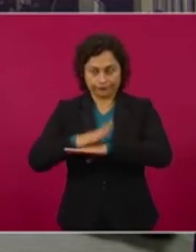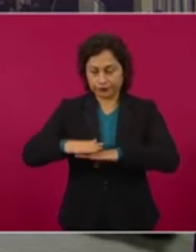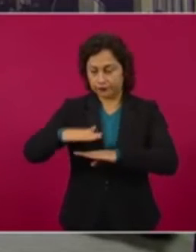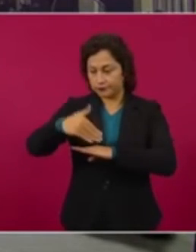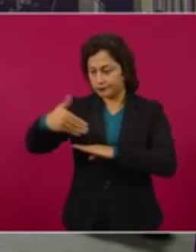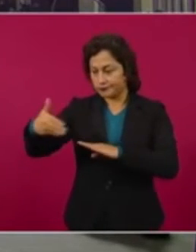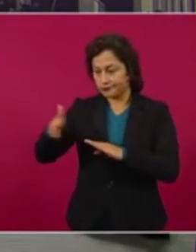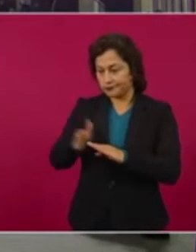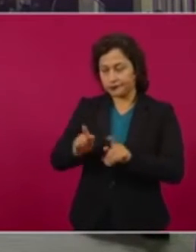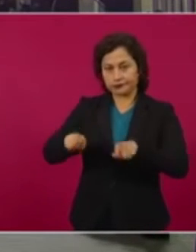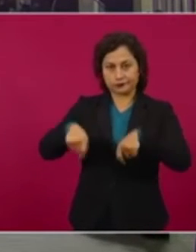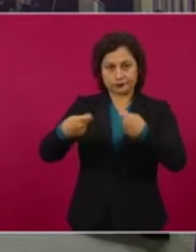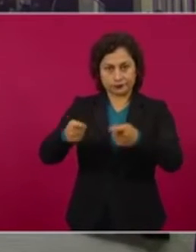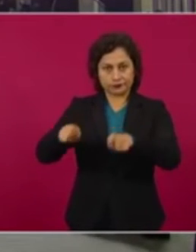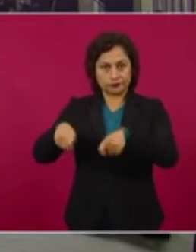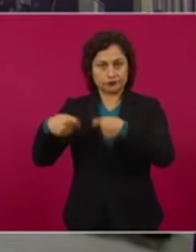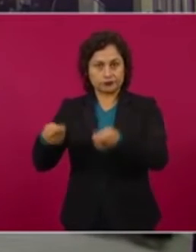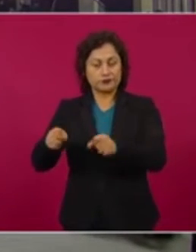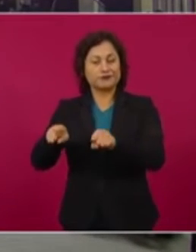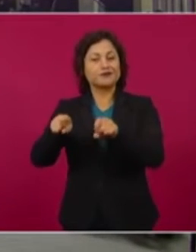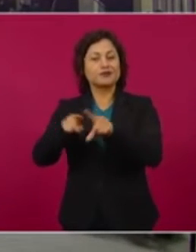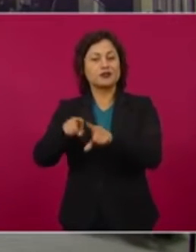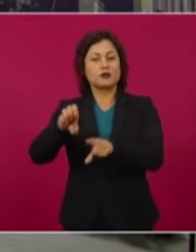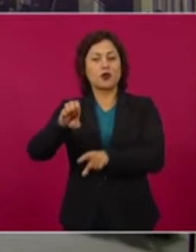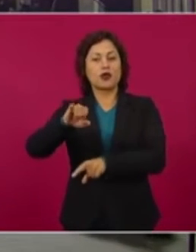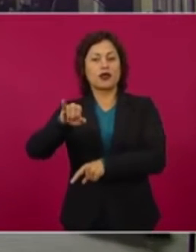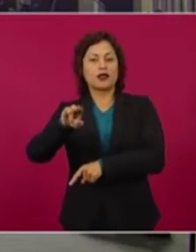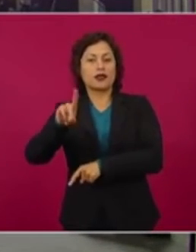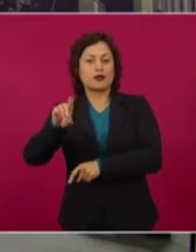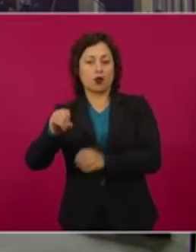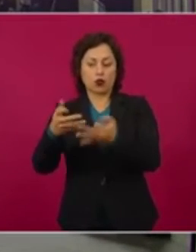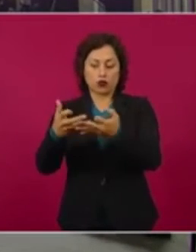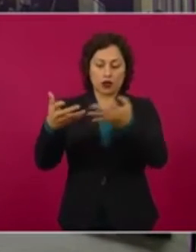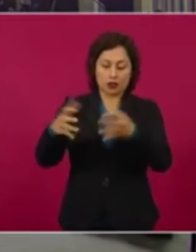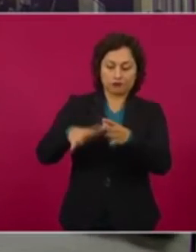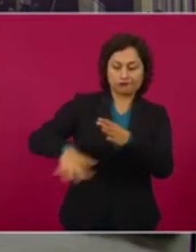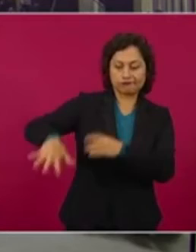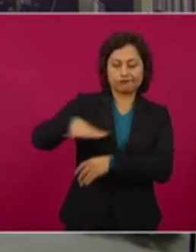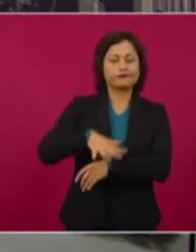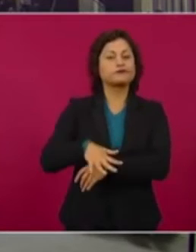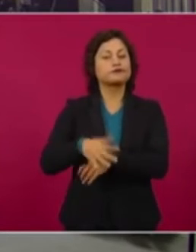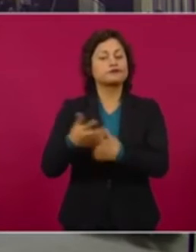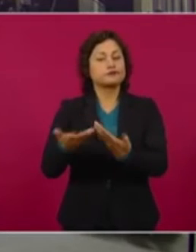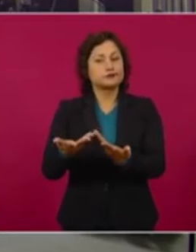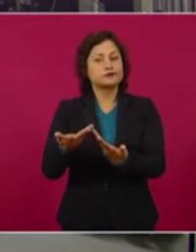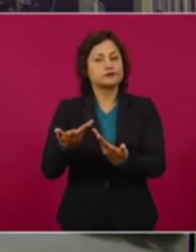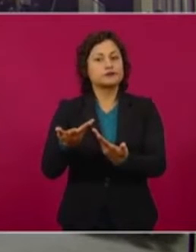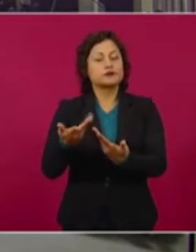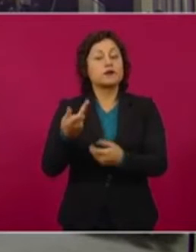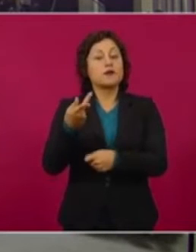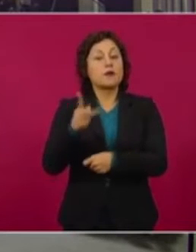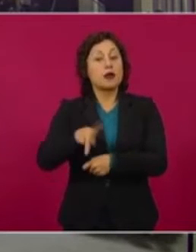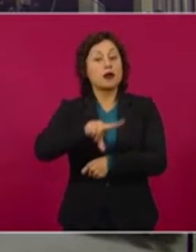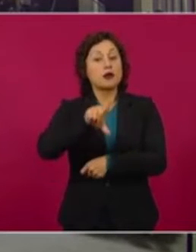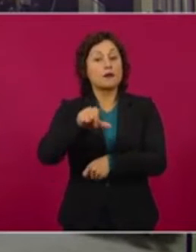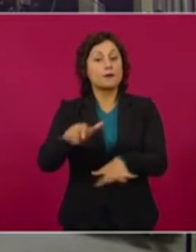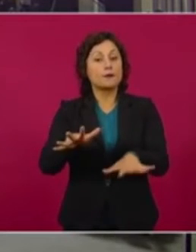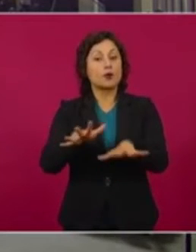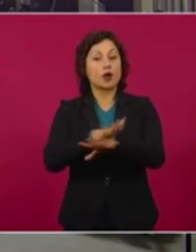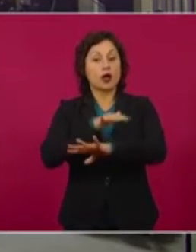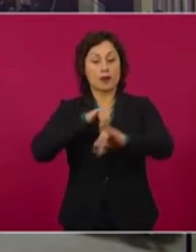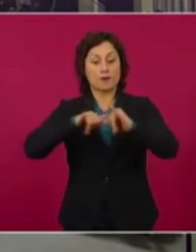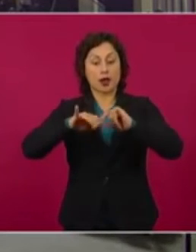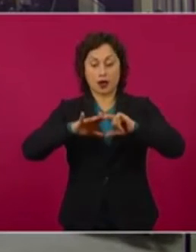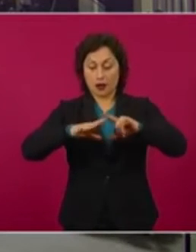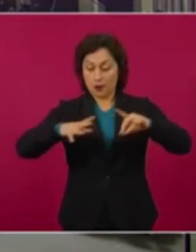se expide el ejido, el tema del ejido. Pero de repente se extiende el plano, lo meten a